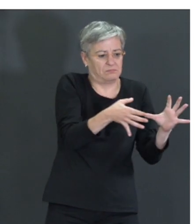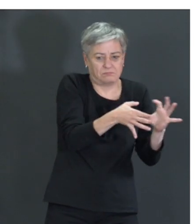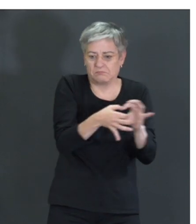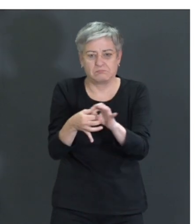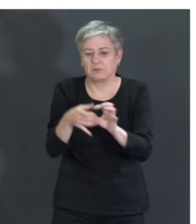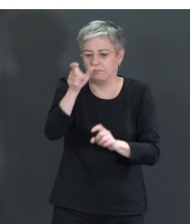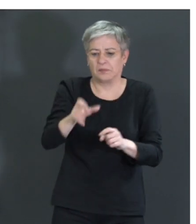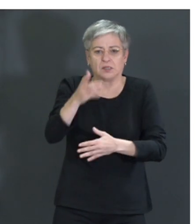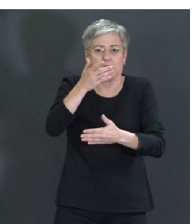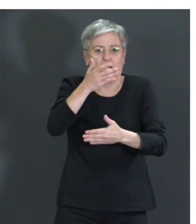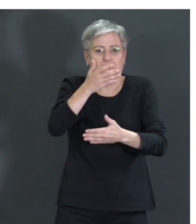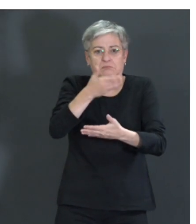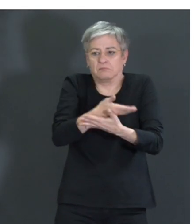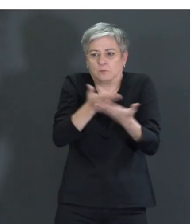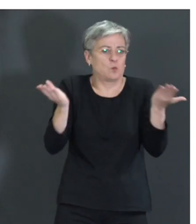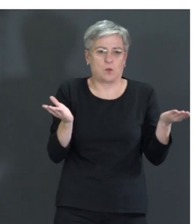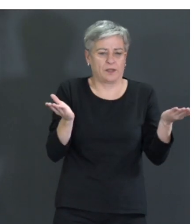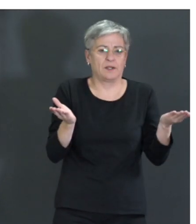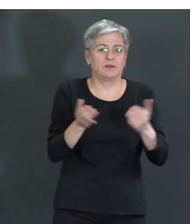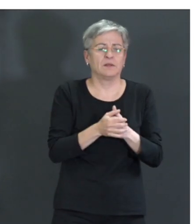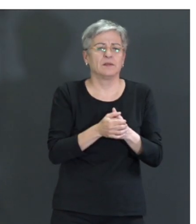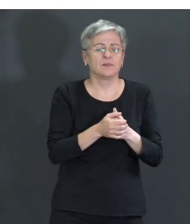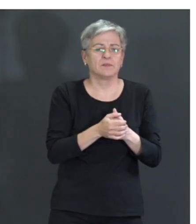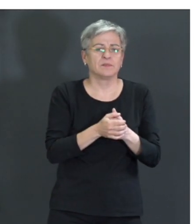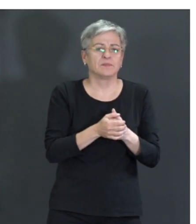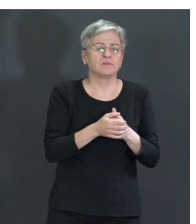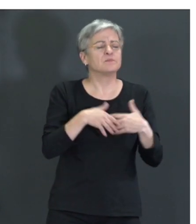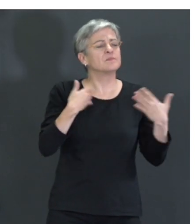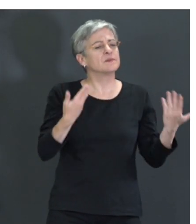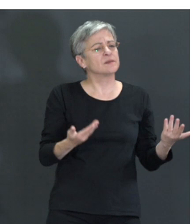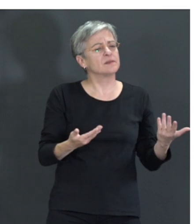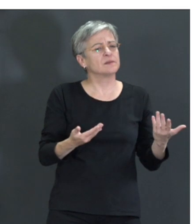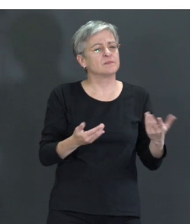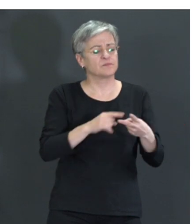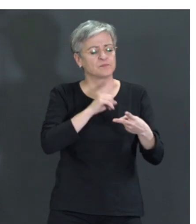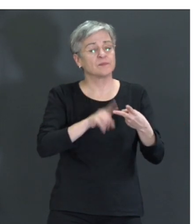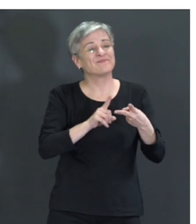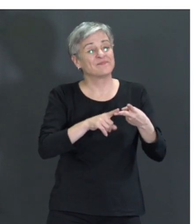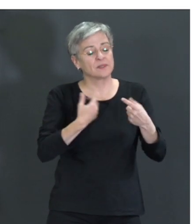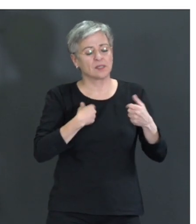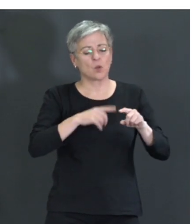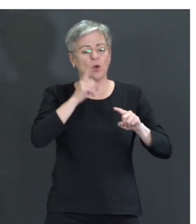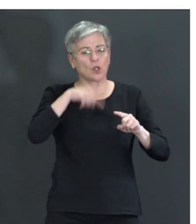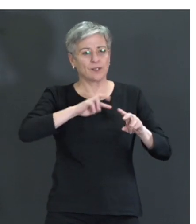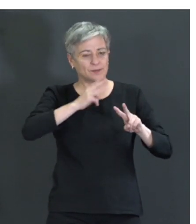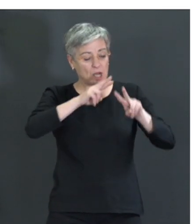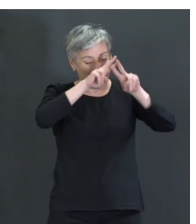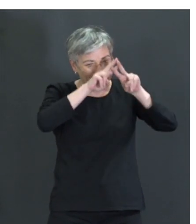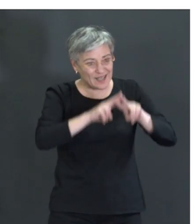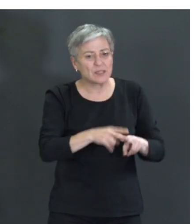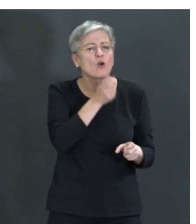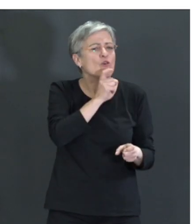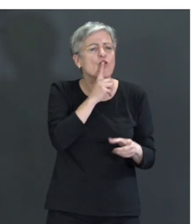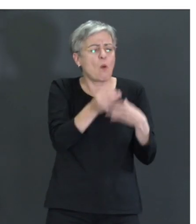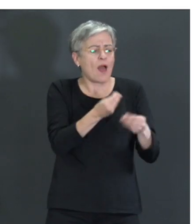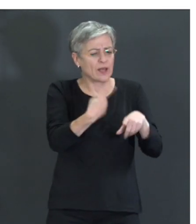orientados a personas de todo tipo, ¿no? Y luego, obviamente, revisar tus procesos, revisa cómo estás haciendo